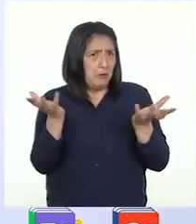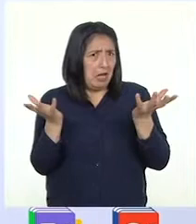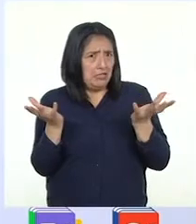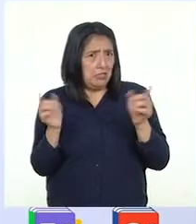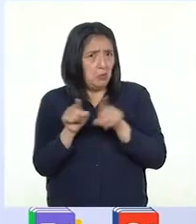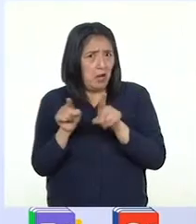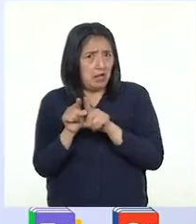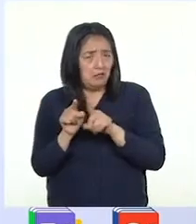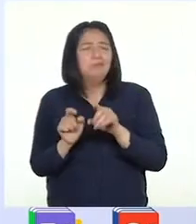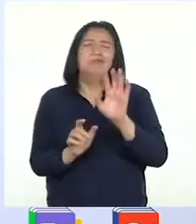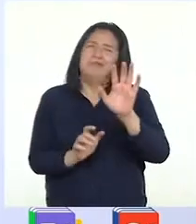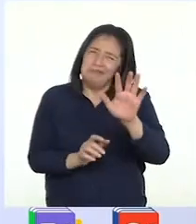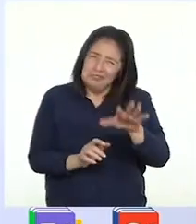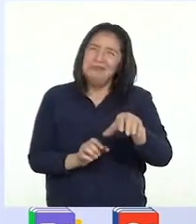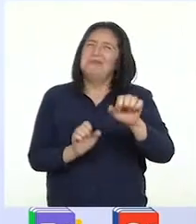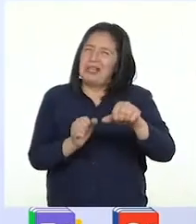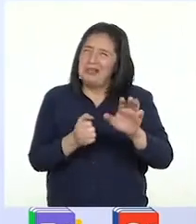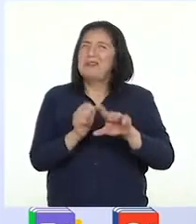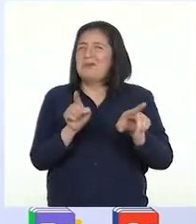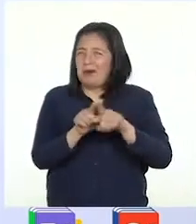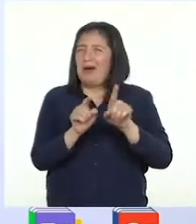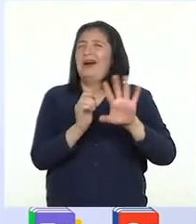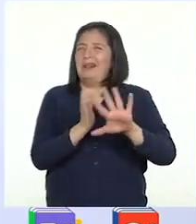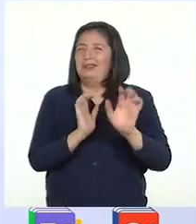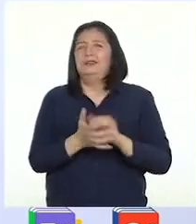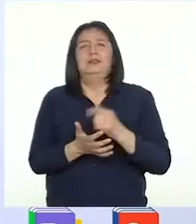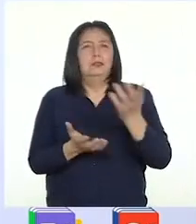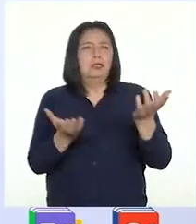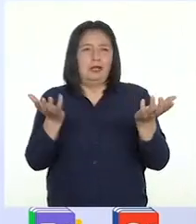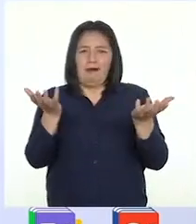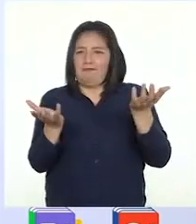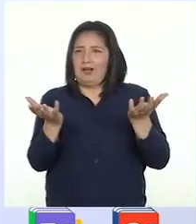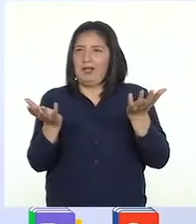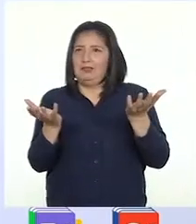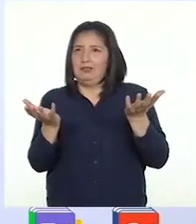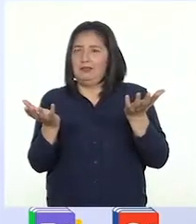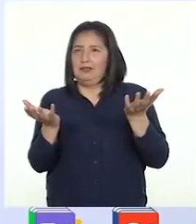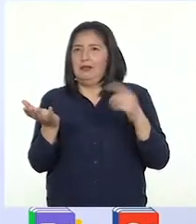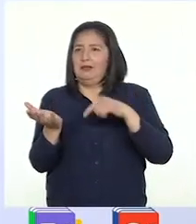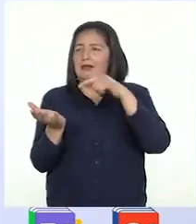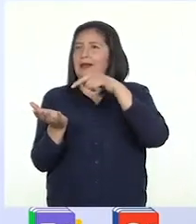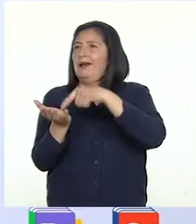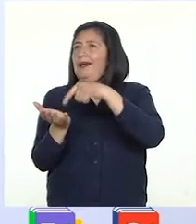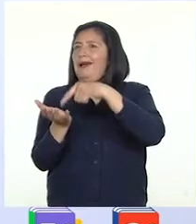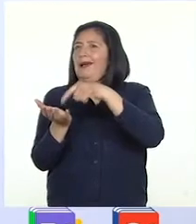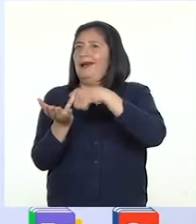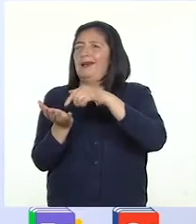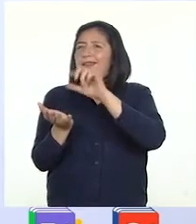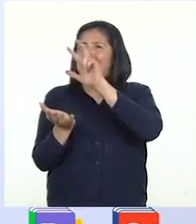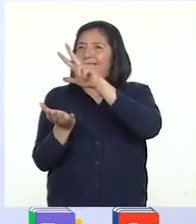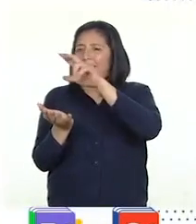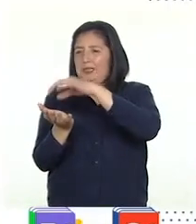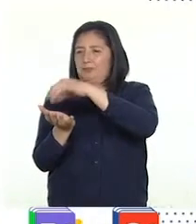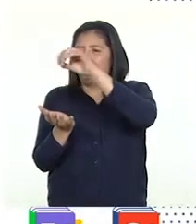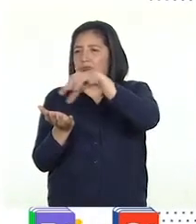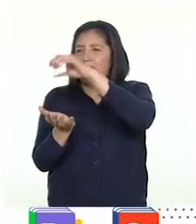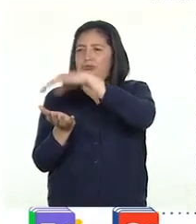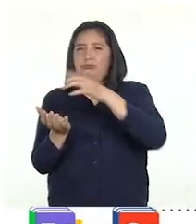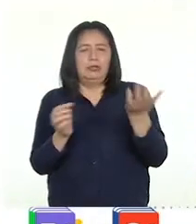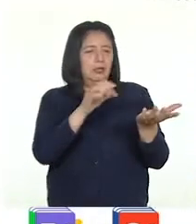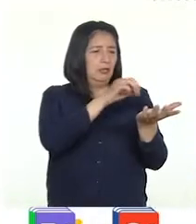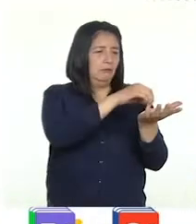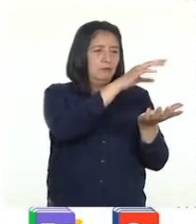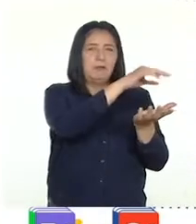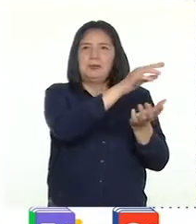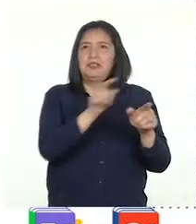balanza. Básicamente lo mismo. En la balanza le quitamos 3 kilogramos a cada platillo. Y en